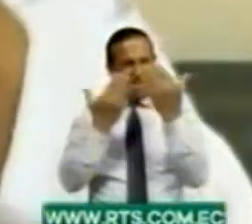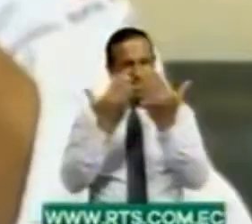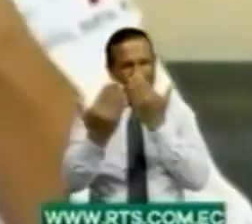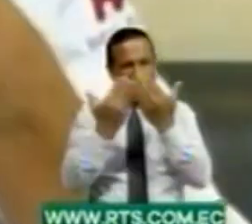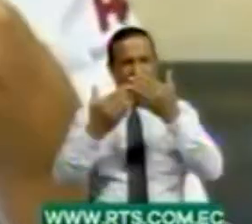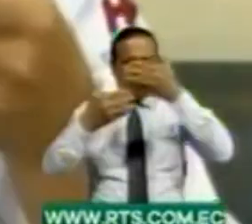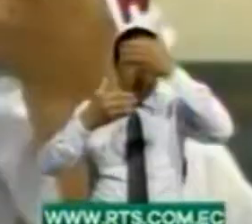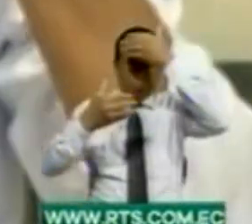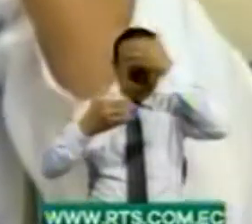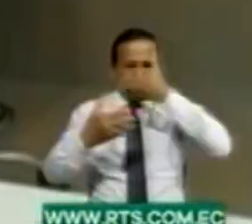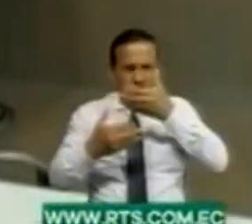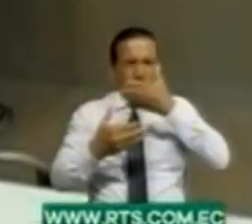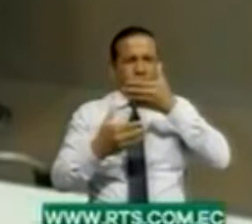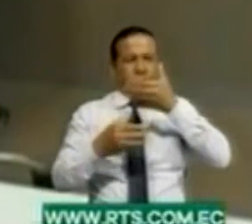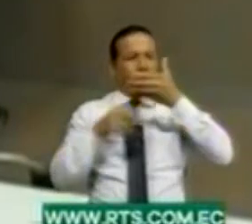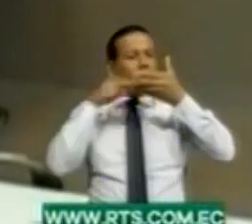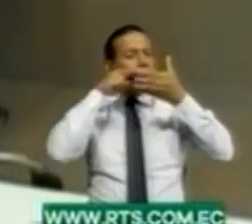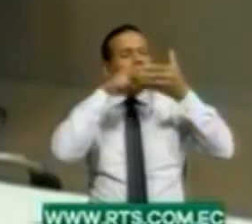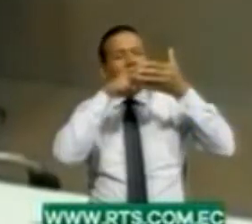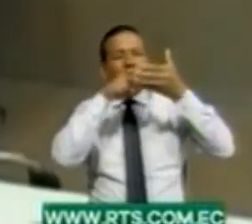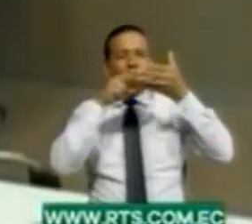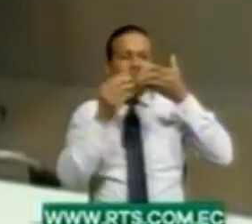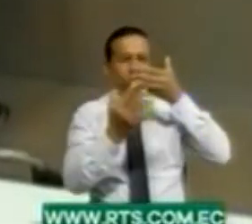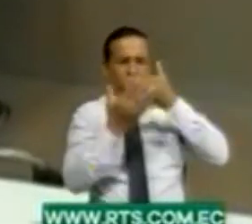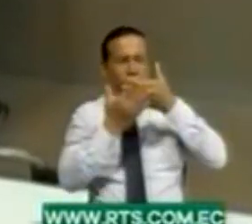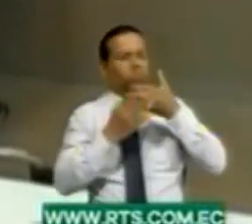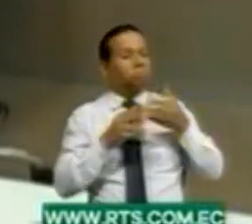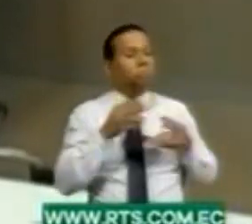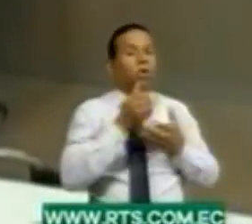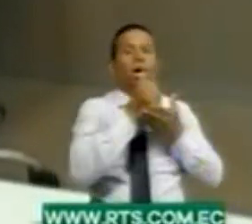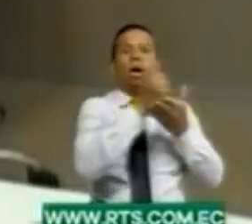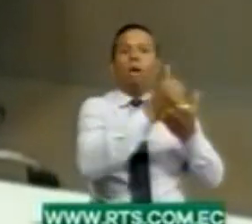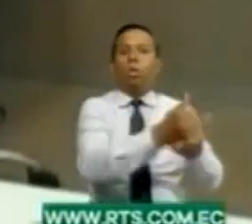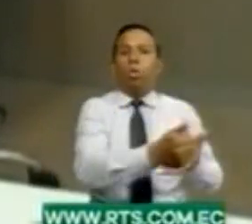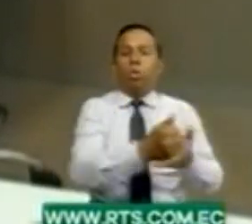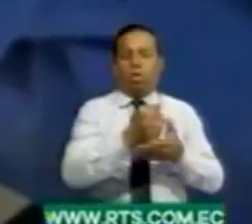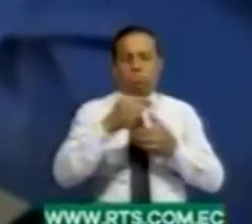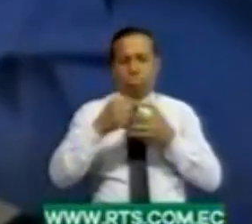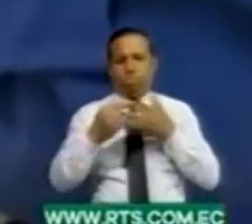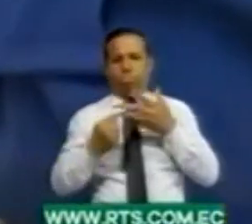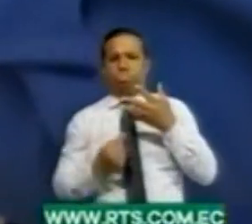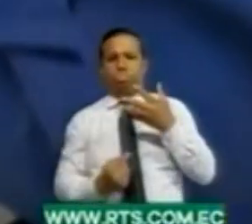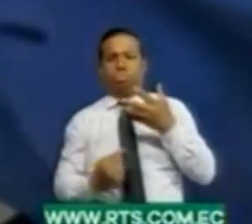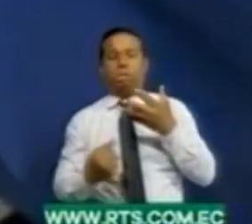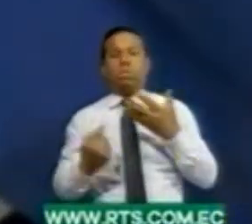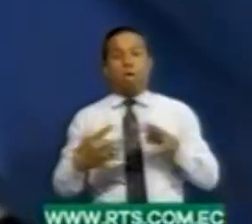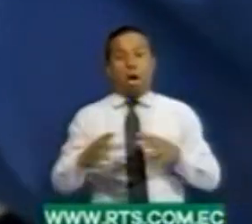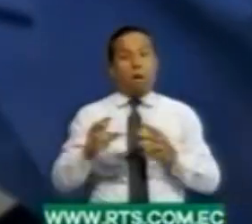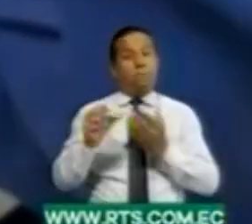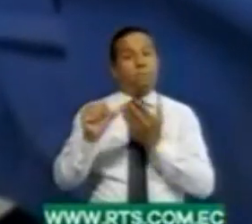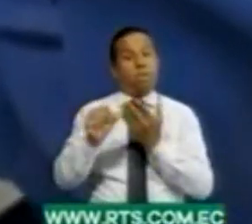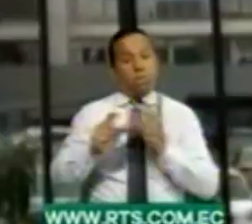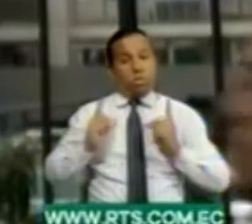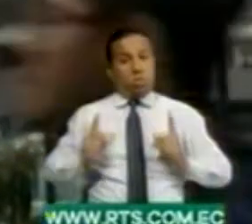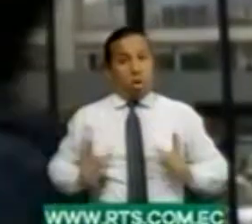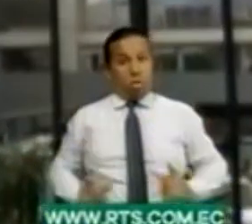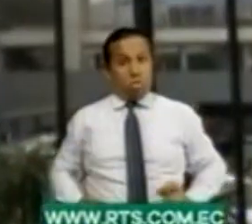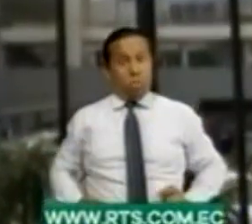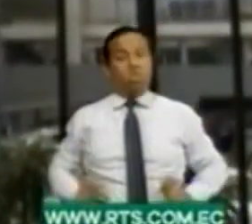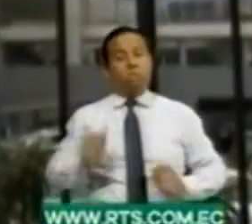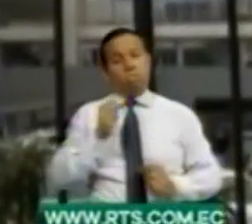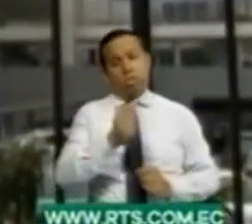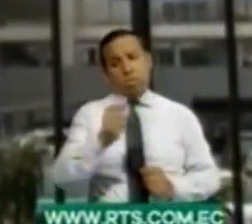cara del trabajador los casos de coronavirus actualmente son manejados por el ministerio de salud sin embargo algunos